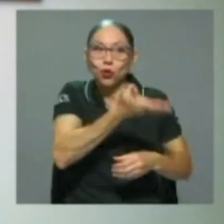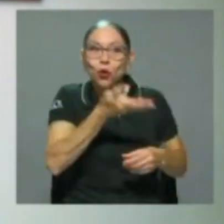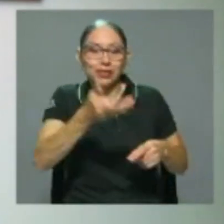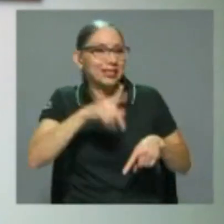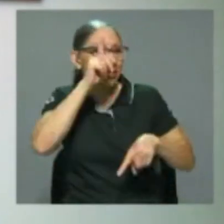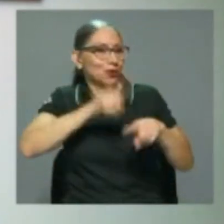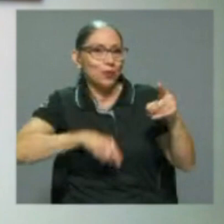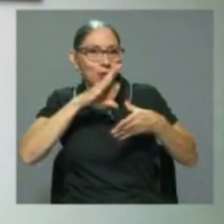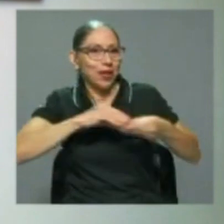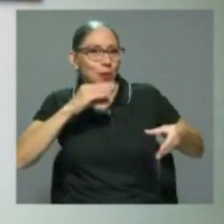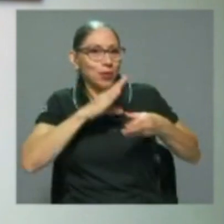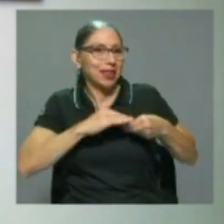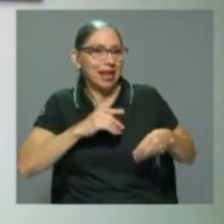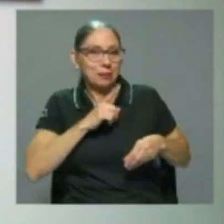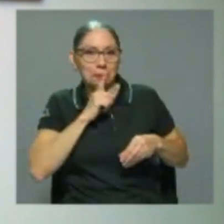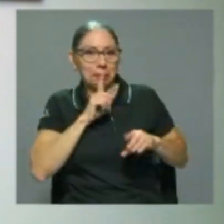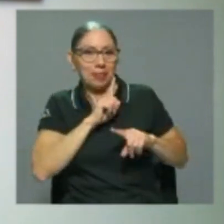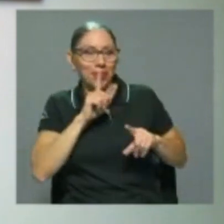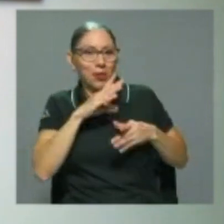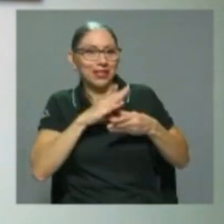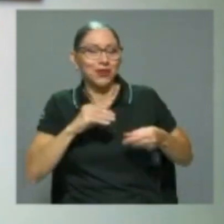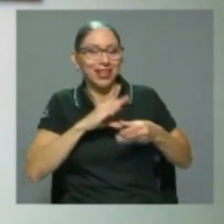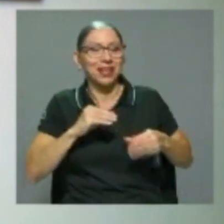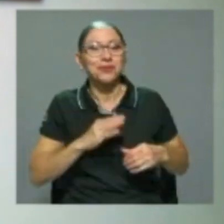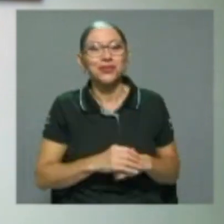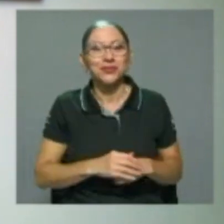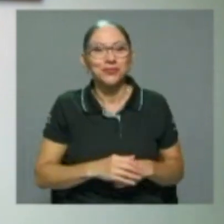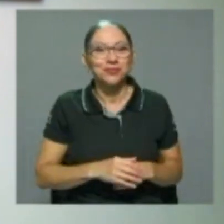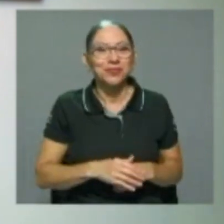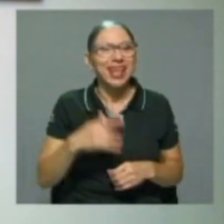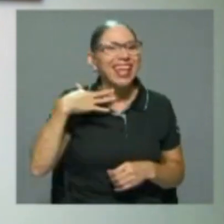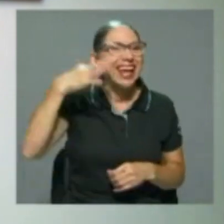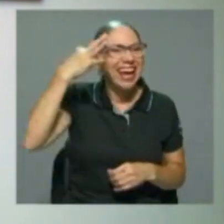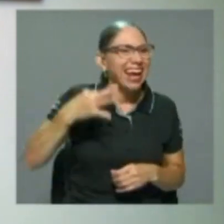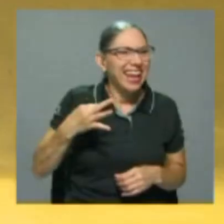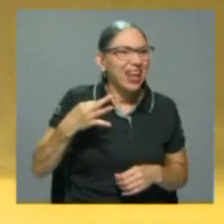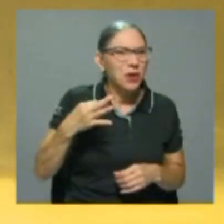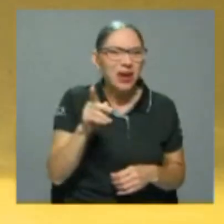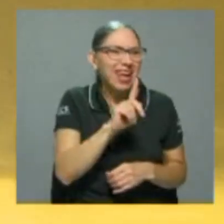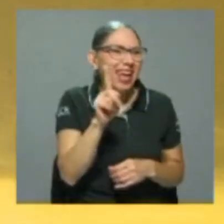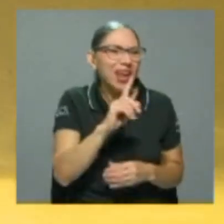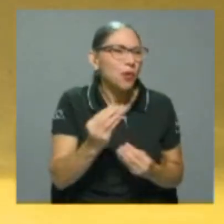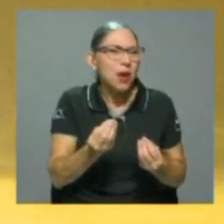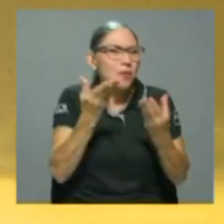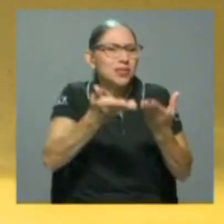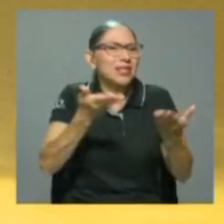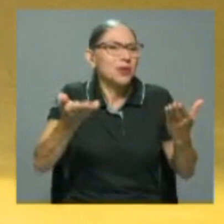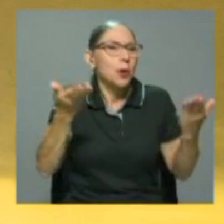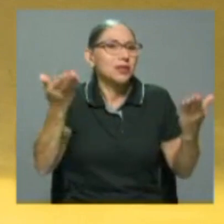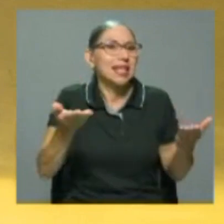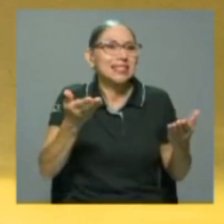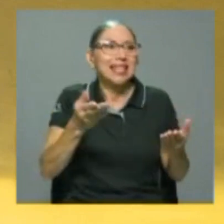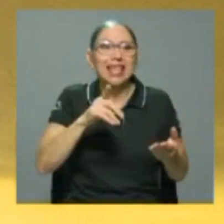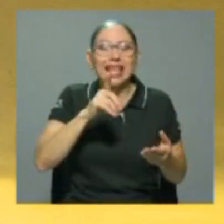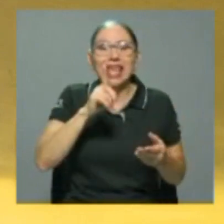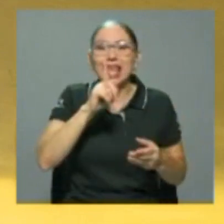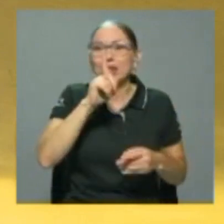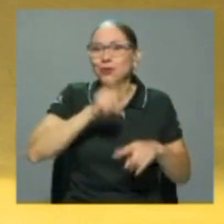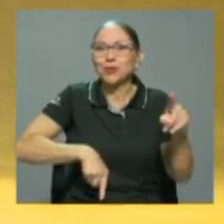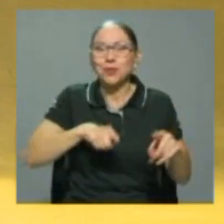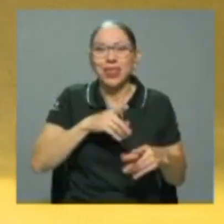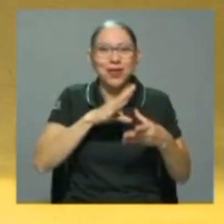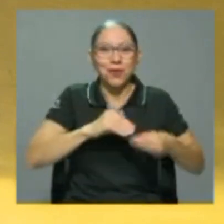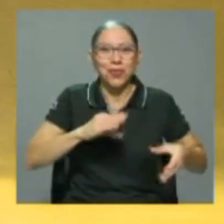las contaremos, y creo que no debe tener muchas que no se puedan contar, pero igual no las contaremos.